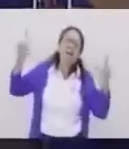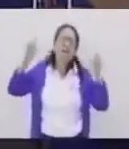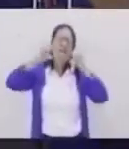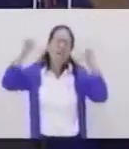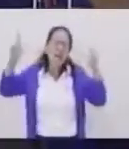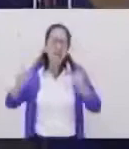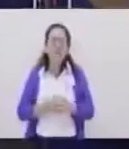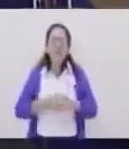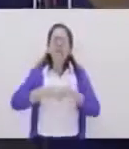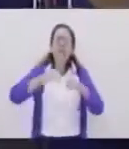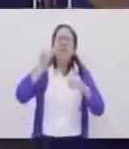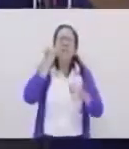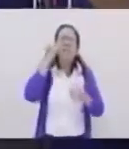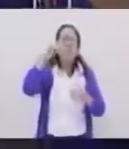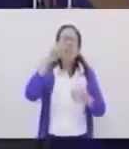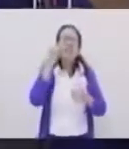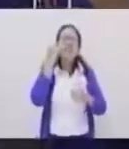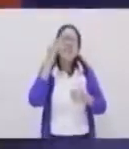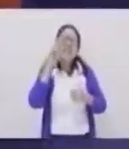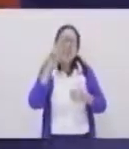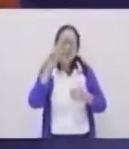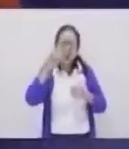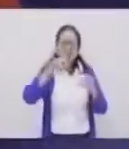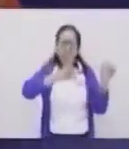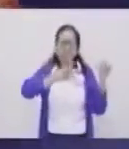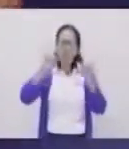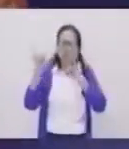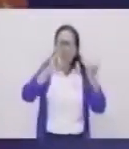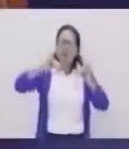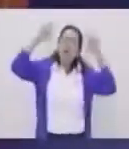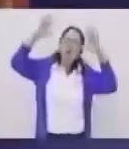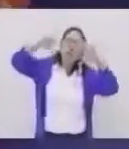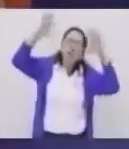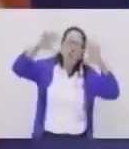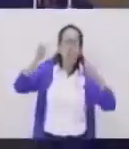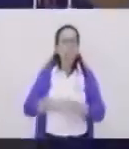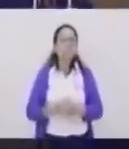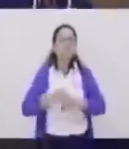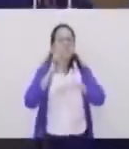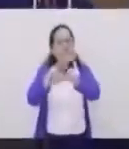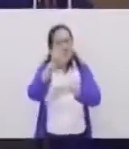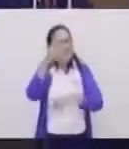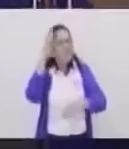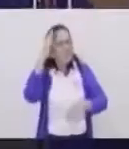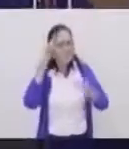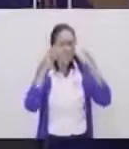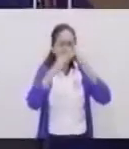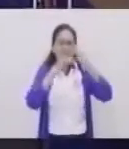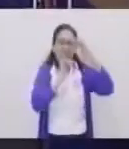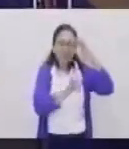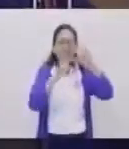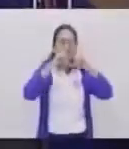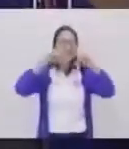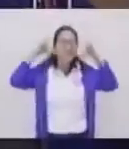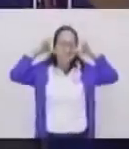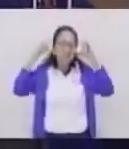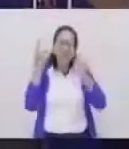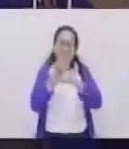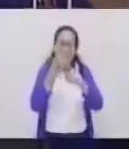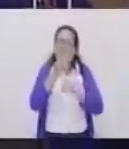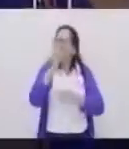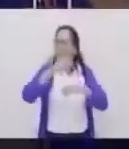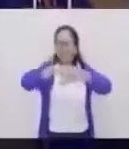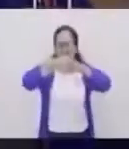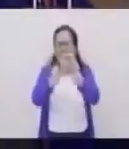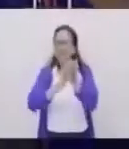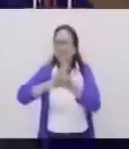la de invierno, estación lluviosa. Recuerda quedarte en casa, utilizar tu mascarilla, también